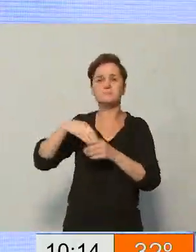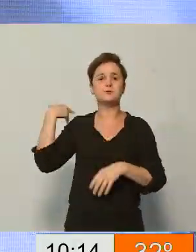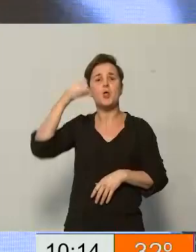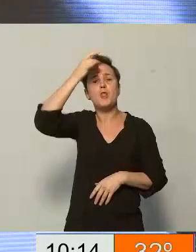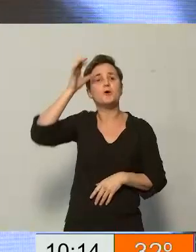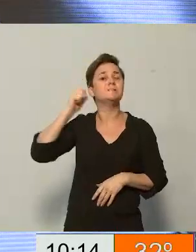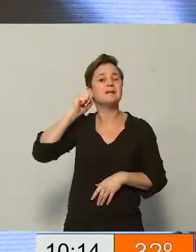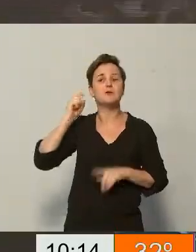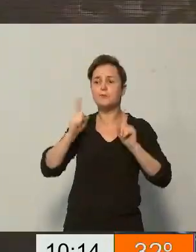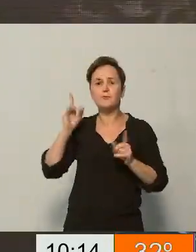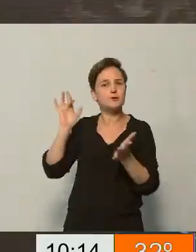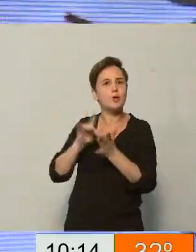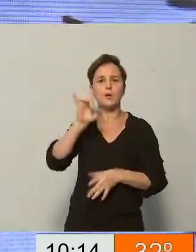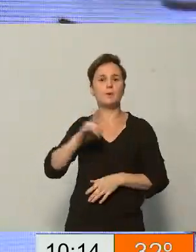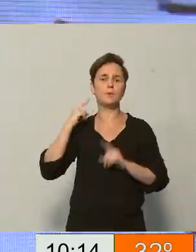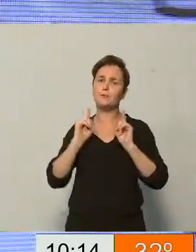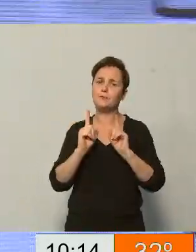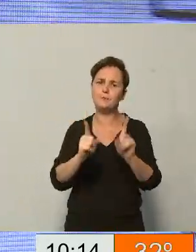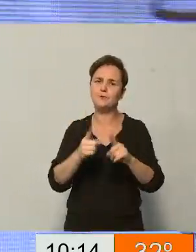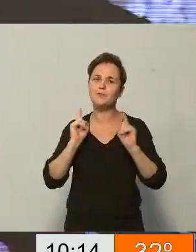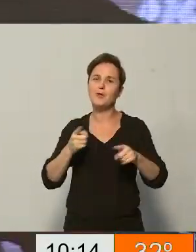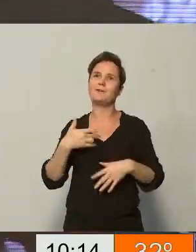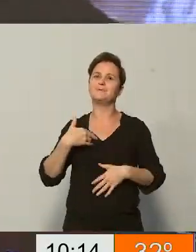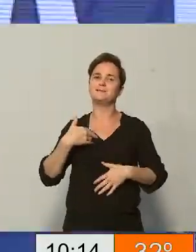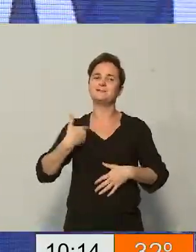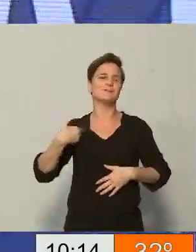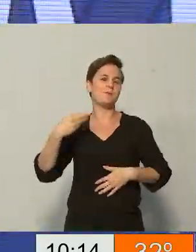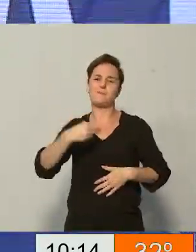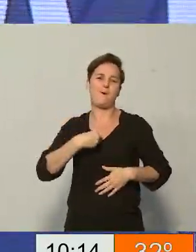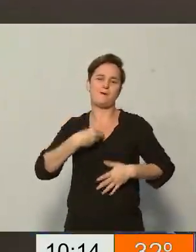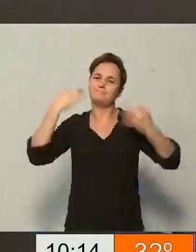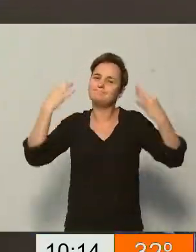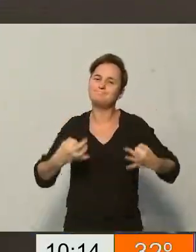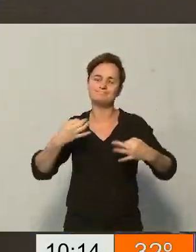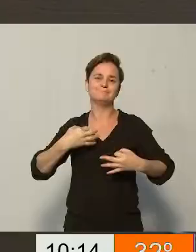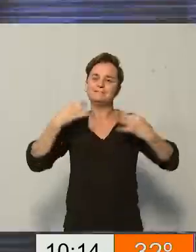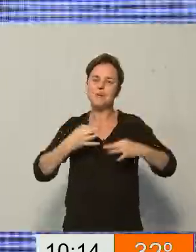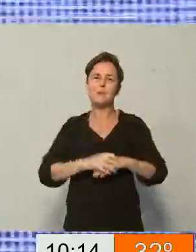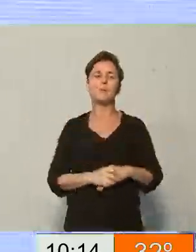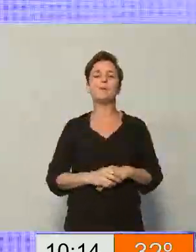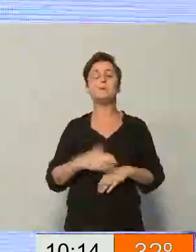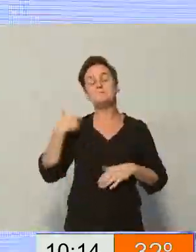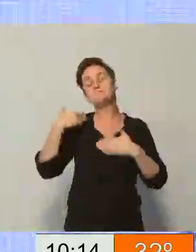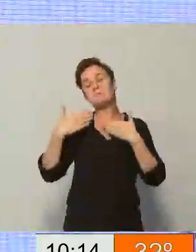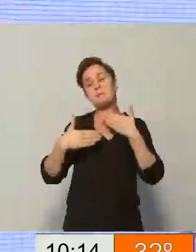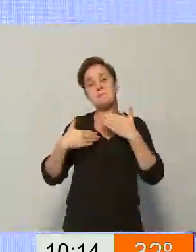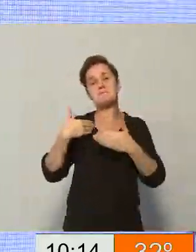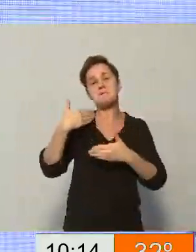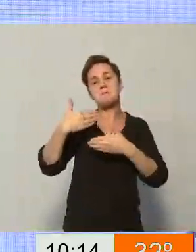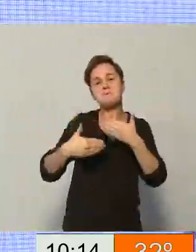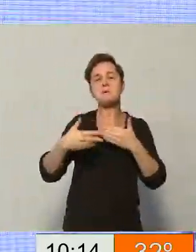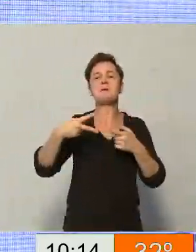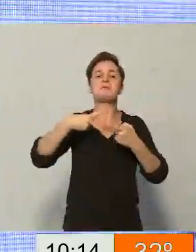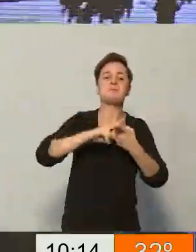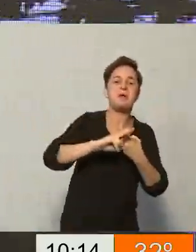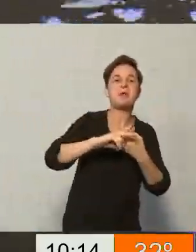12 años. Así que claramente esa fue mi vocación, que a medida que fuimos desarrollando primero